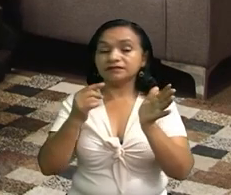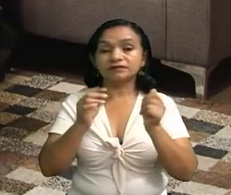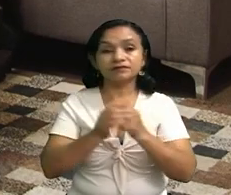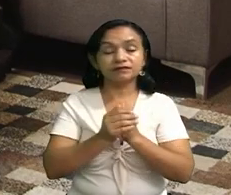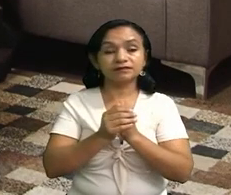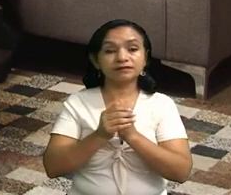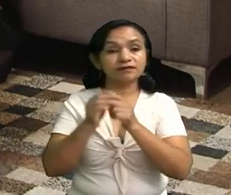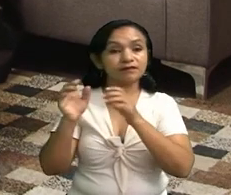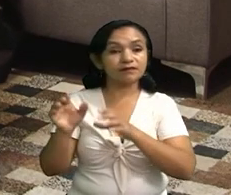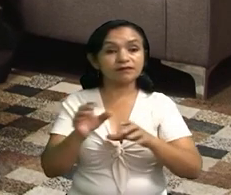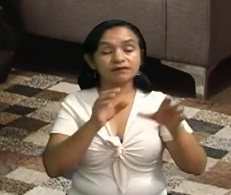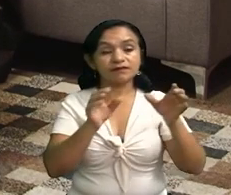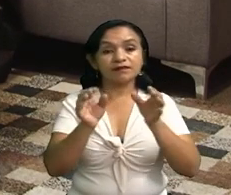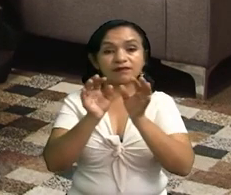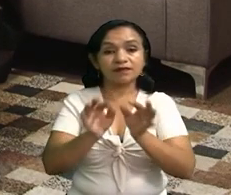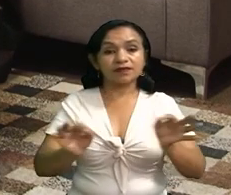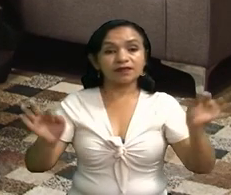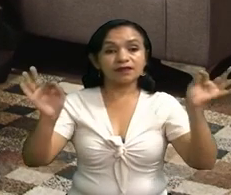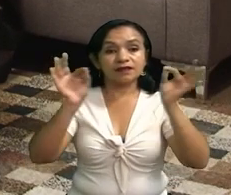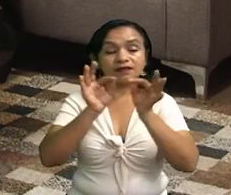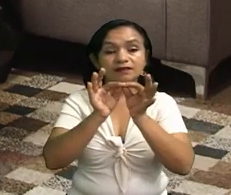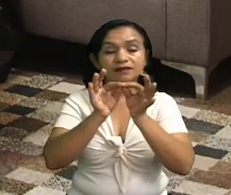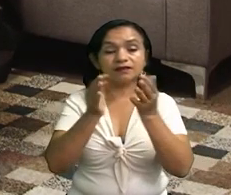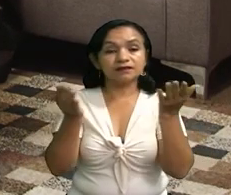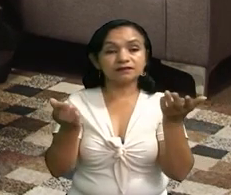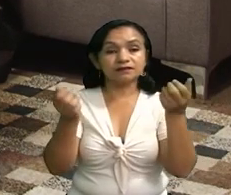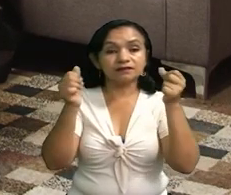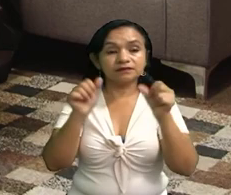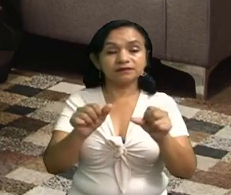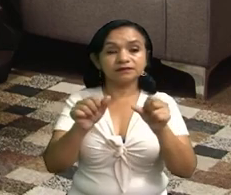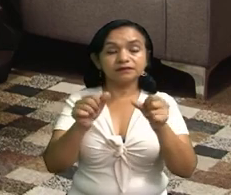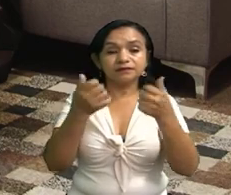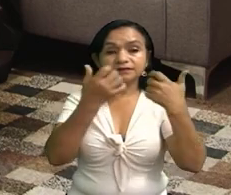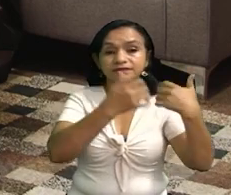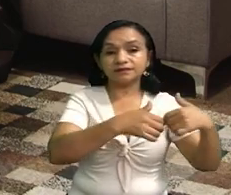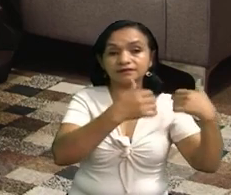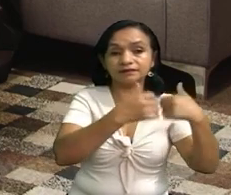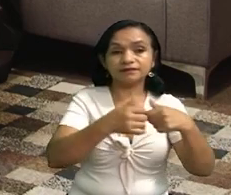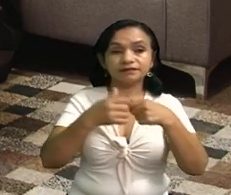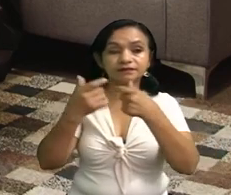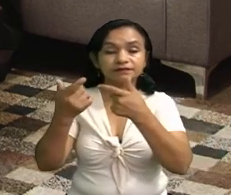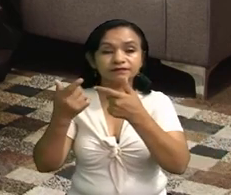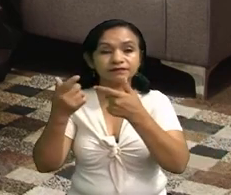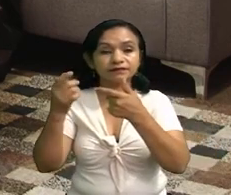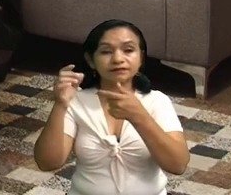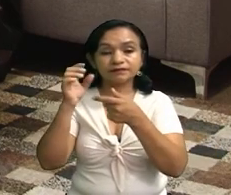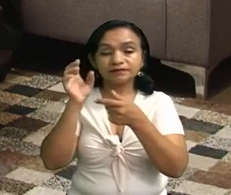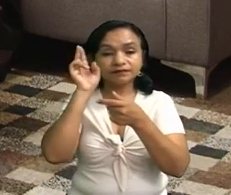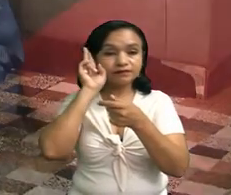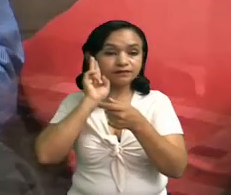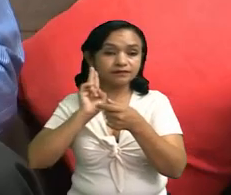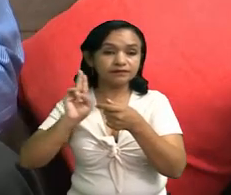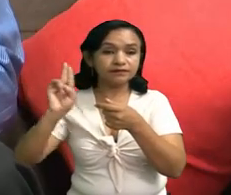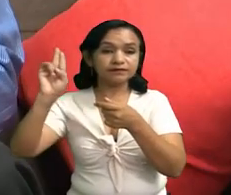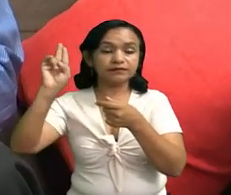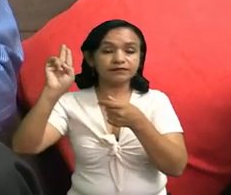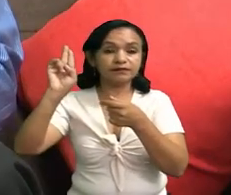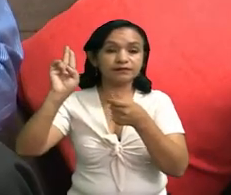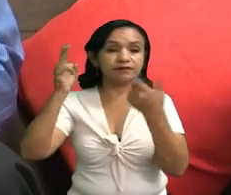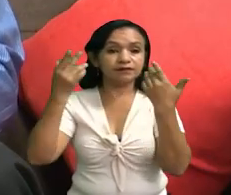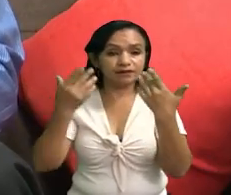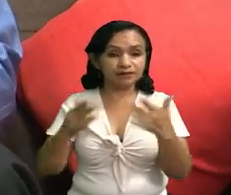de esa dinámica, la importancia del establecimiento entre empresas como Huawei y el sistema educativo superior de nuestro país. Usted